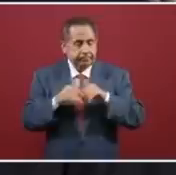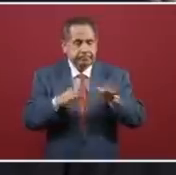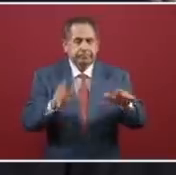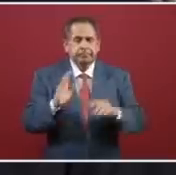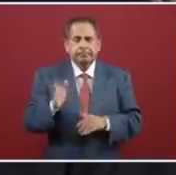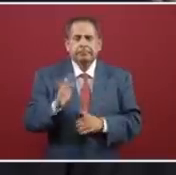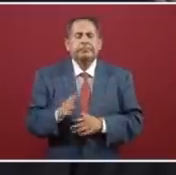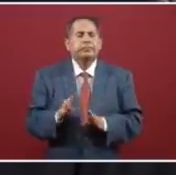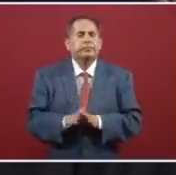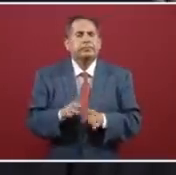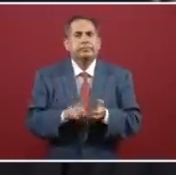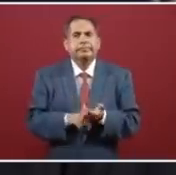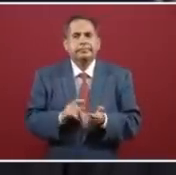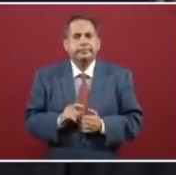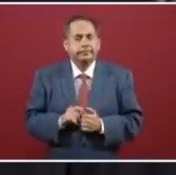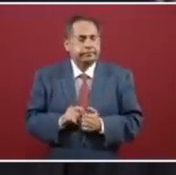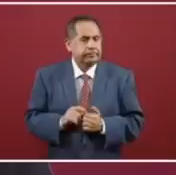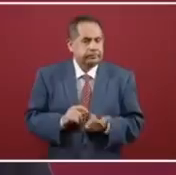sobre